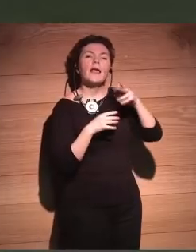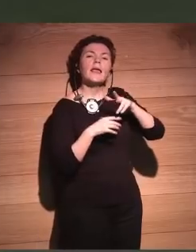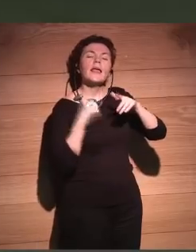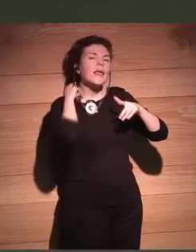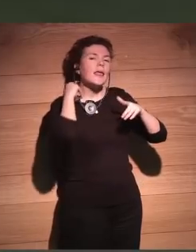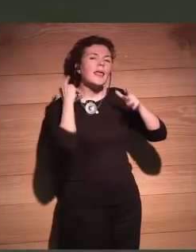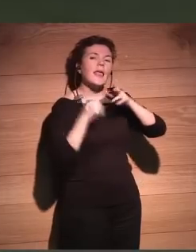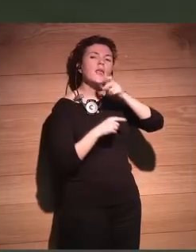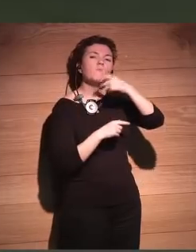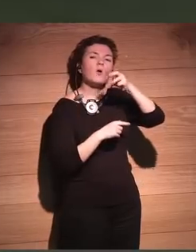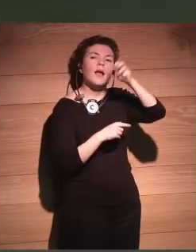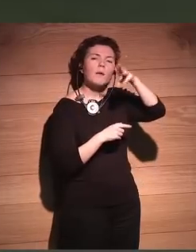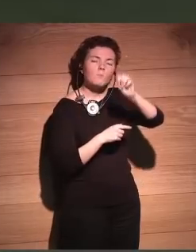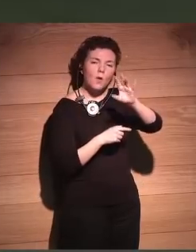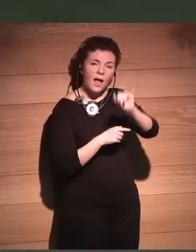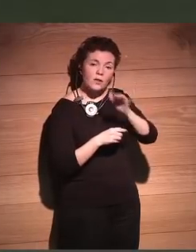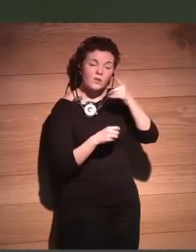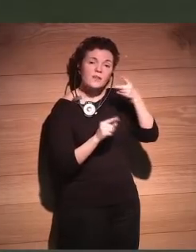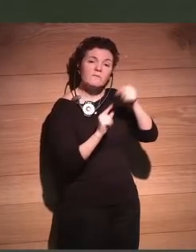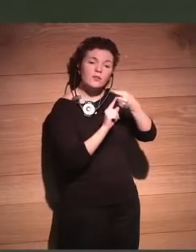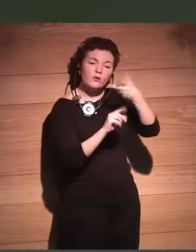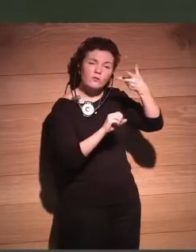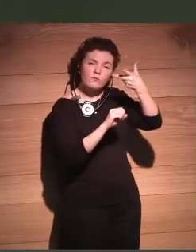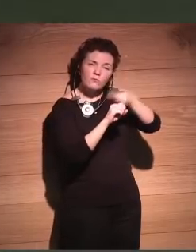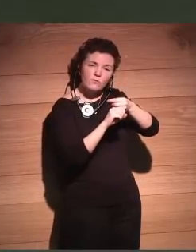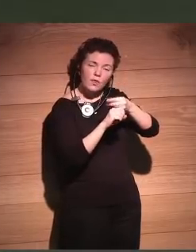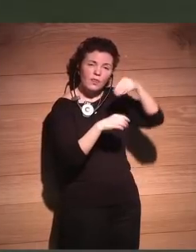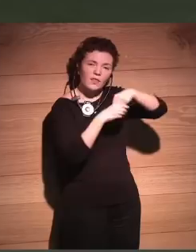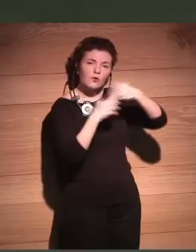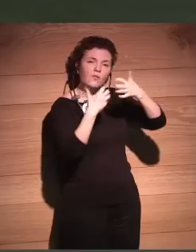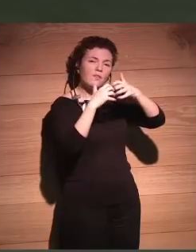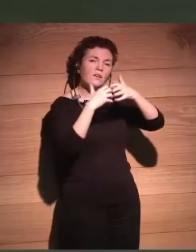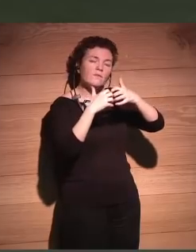ahí. Entonces, cuando el vector entra en el hipocampo,